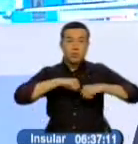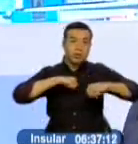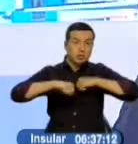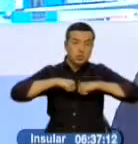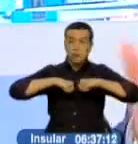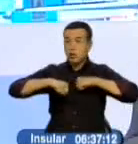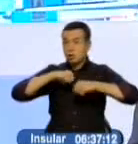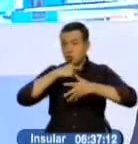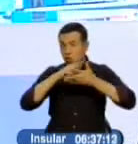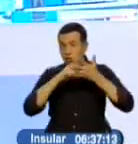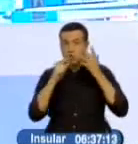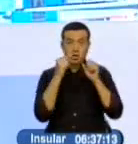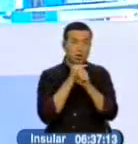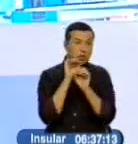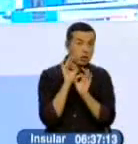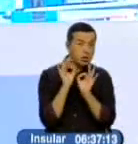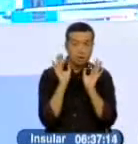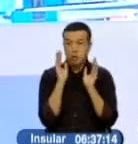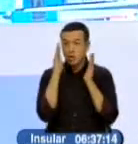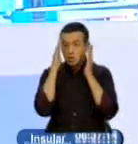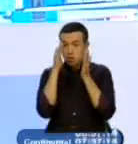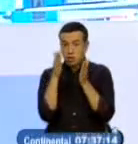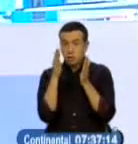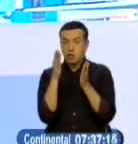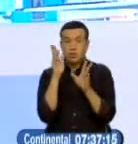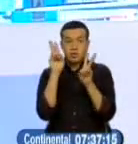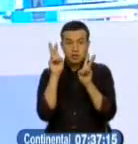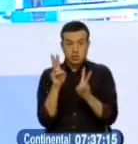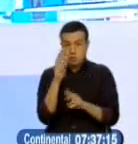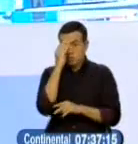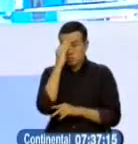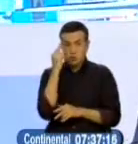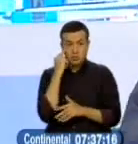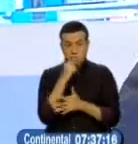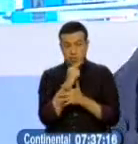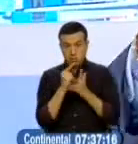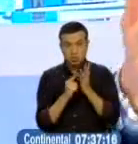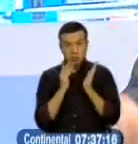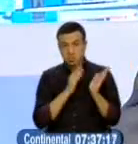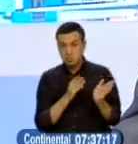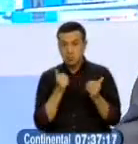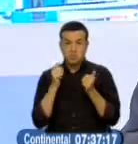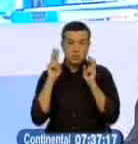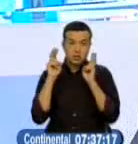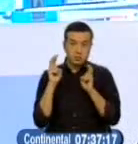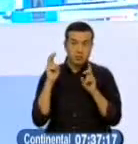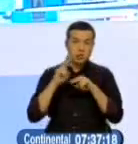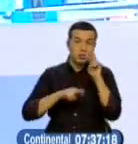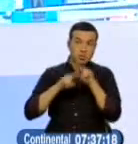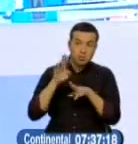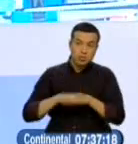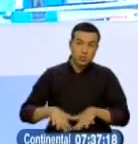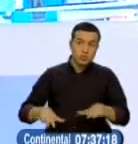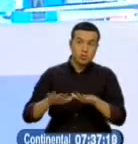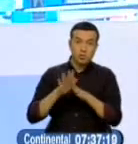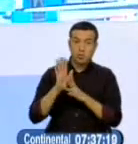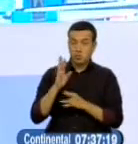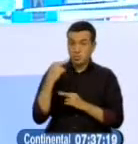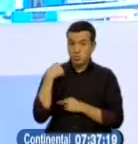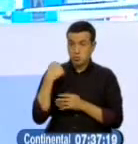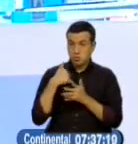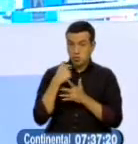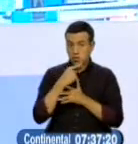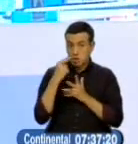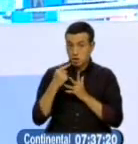la gestión, la gerencia, la dedicación en los aspectos educativos, el cumplimiento de los temas de infraestructura que debe